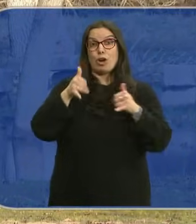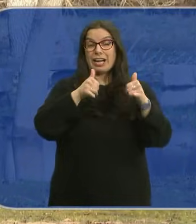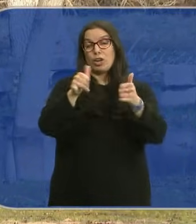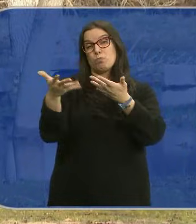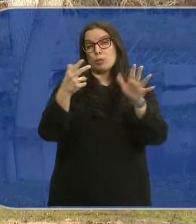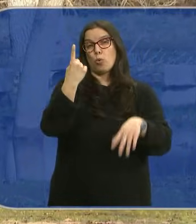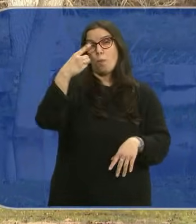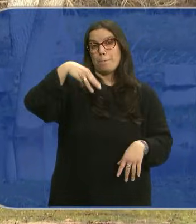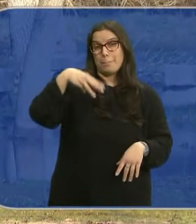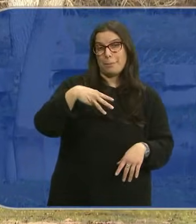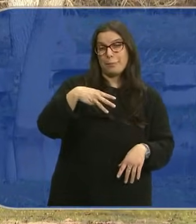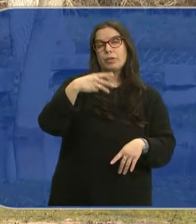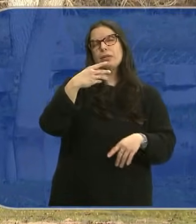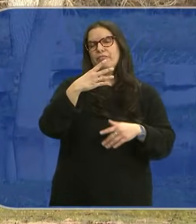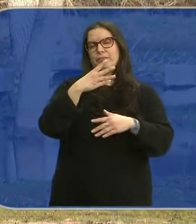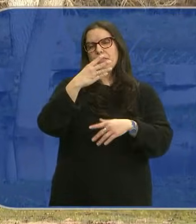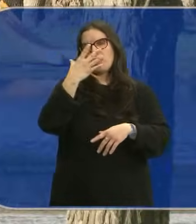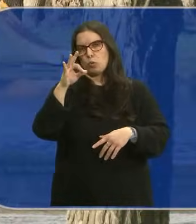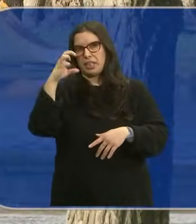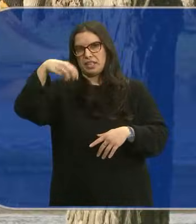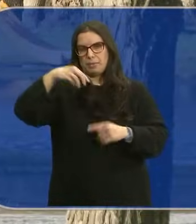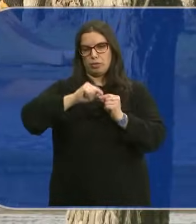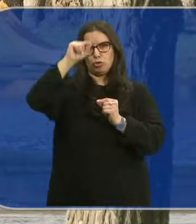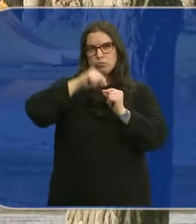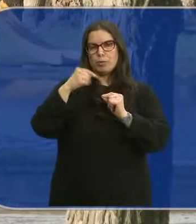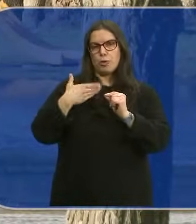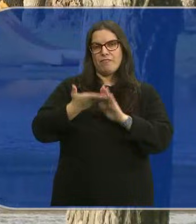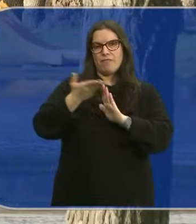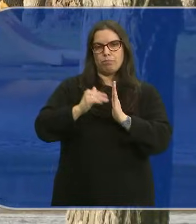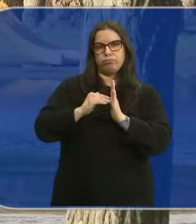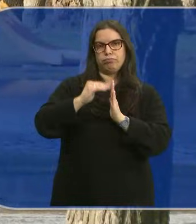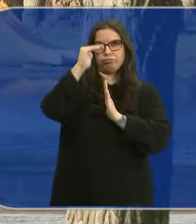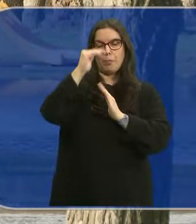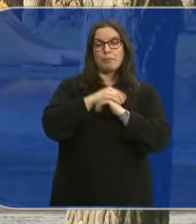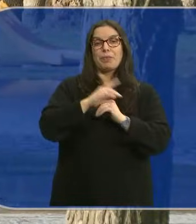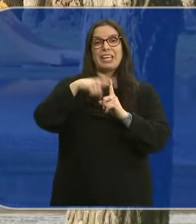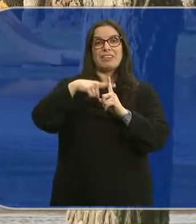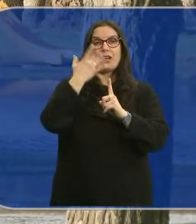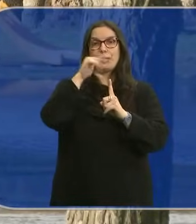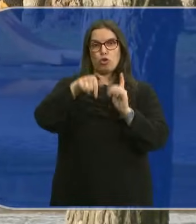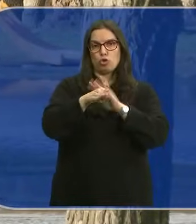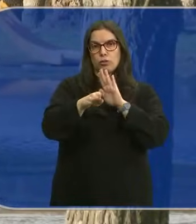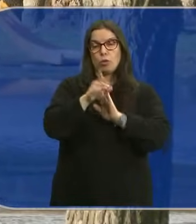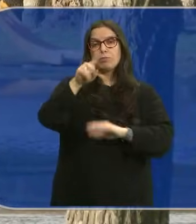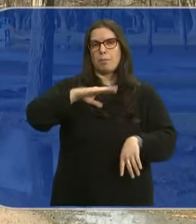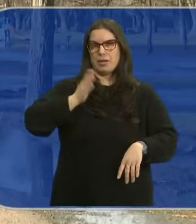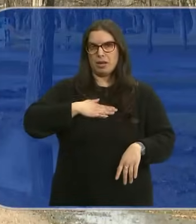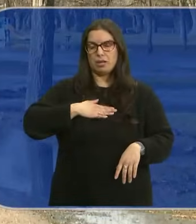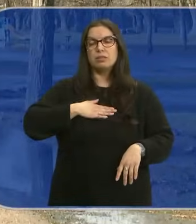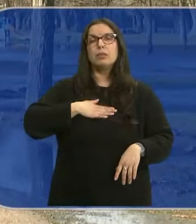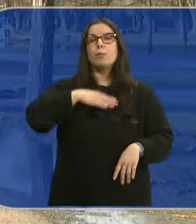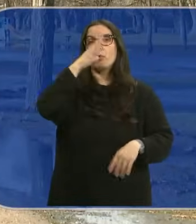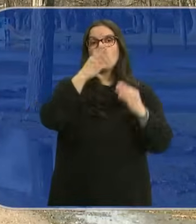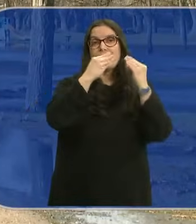mismo en torno a 1,50 m, pero con tendencia a subir. Se mantiene el nivel amarillo para hoy, pero también para mañana